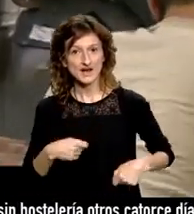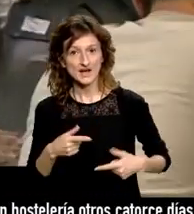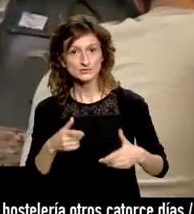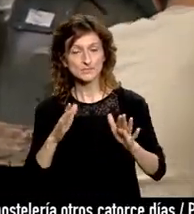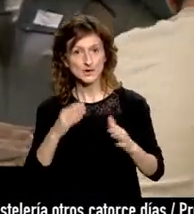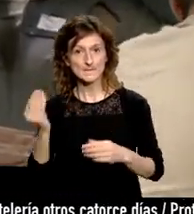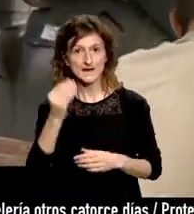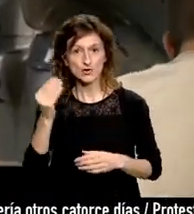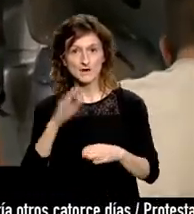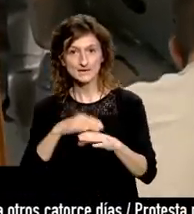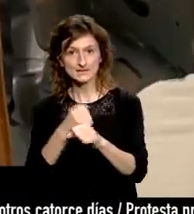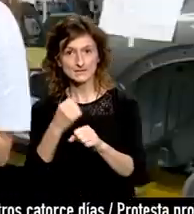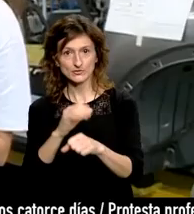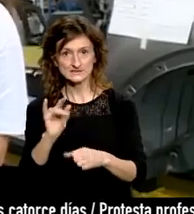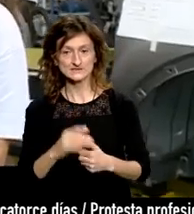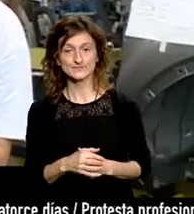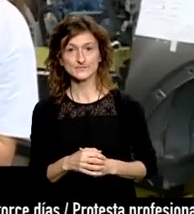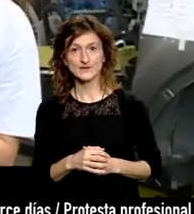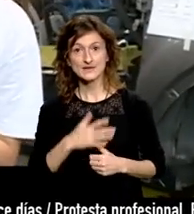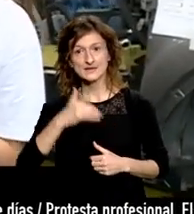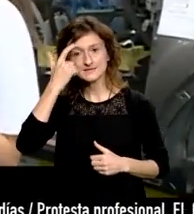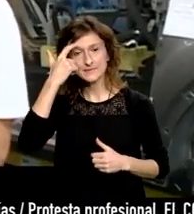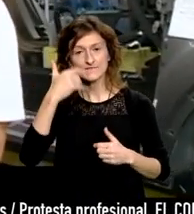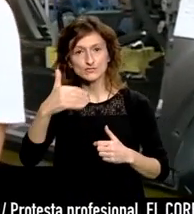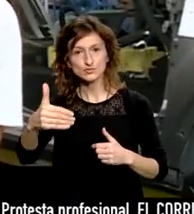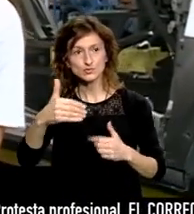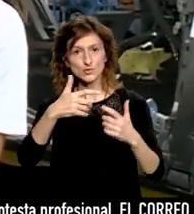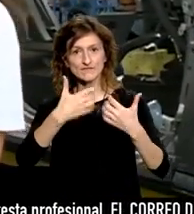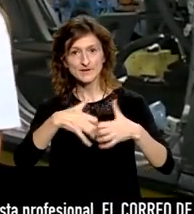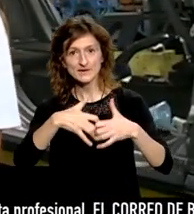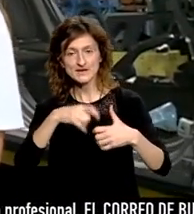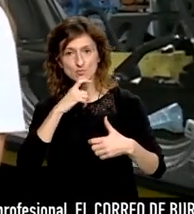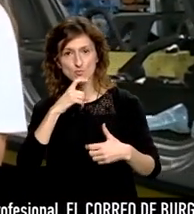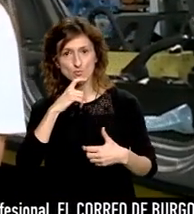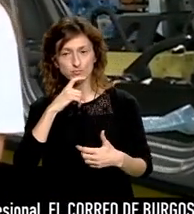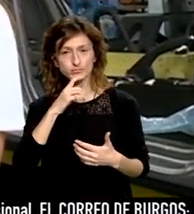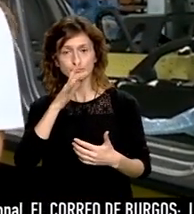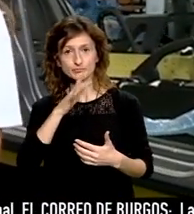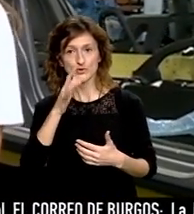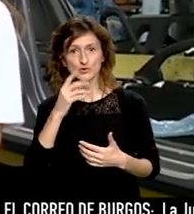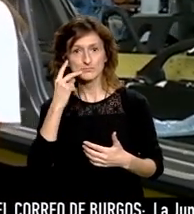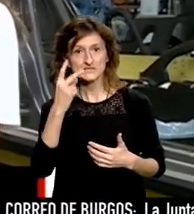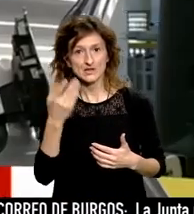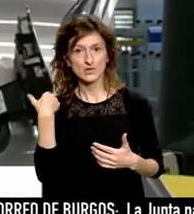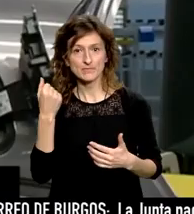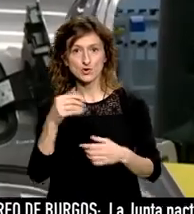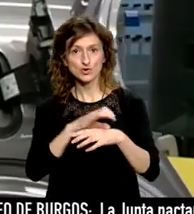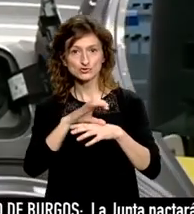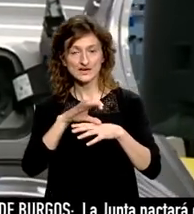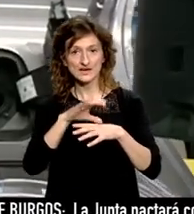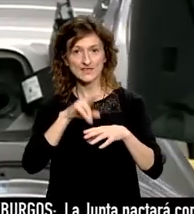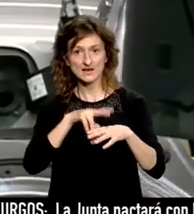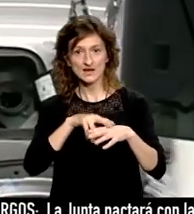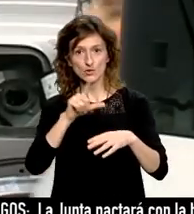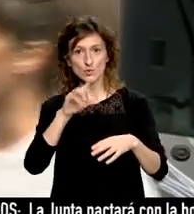coste, pero sí una mejora para los empleados. Quieren saber el plan de futuro para las plantas que ha visitado hace unos días el consejero